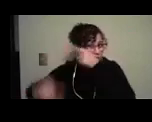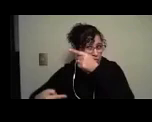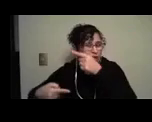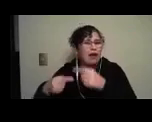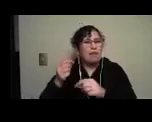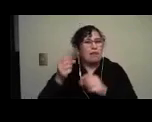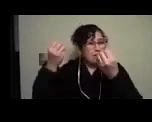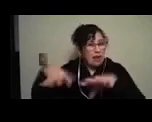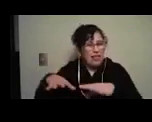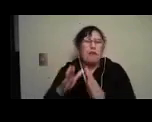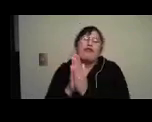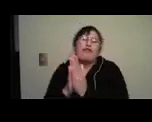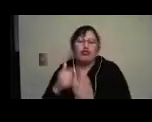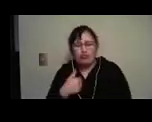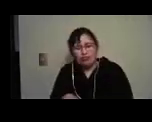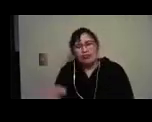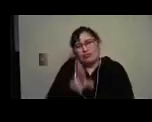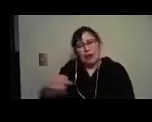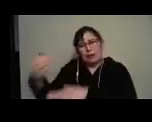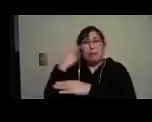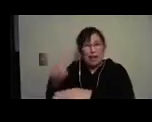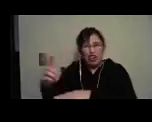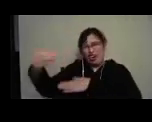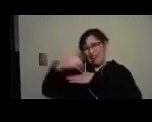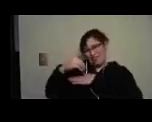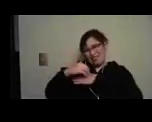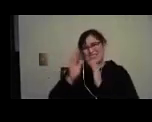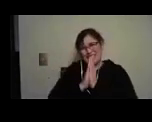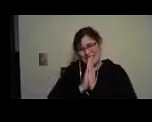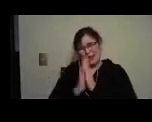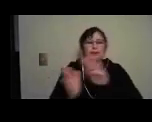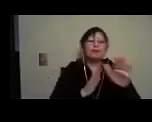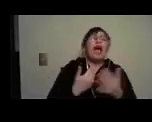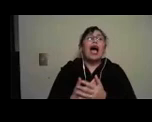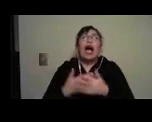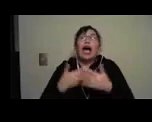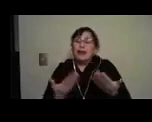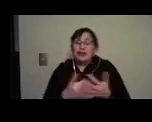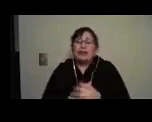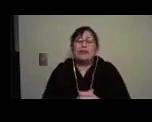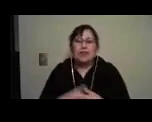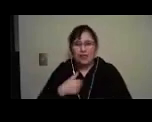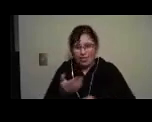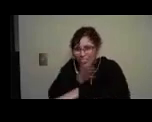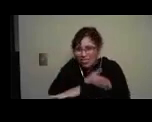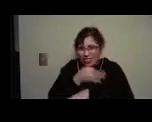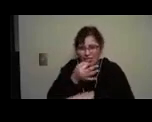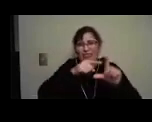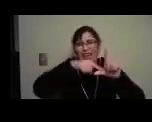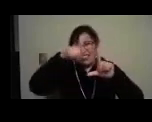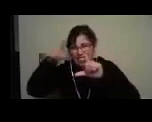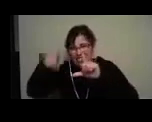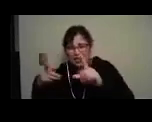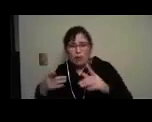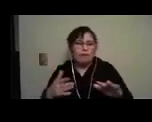inconvenientes, ¿ya? Sí, profe. Las proyecciones tal como les contaba, hablaban que cercano a